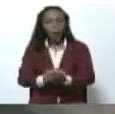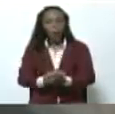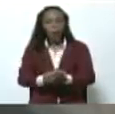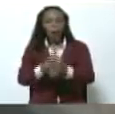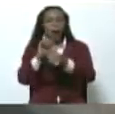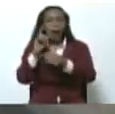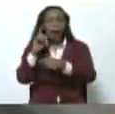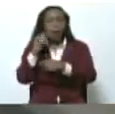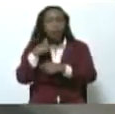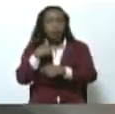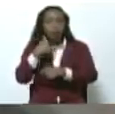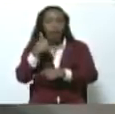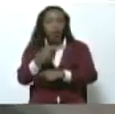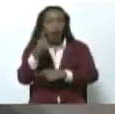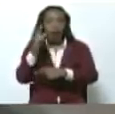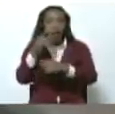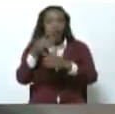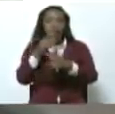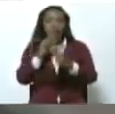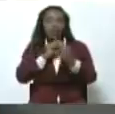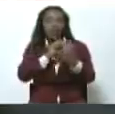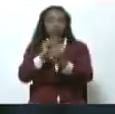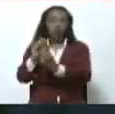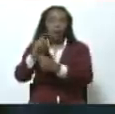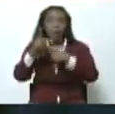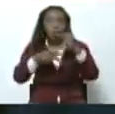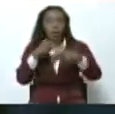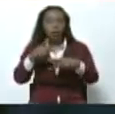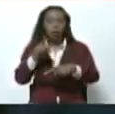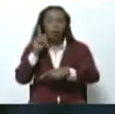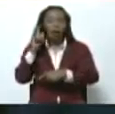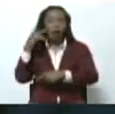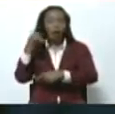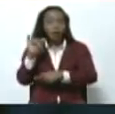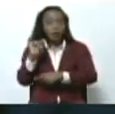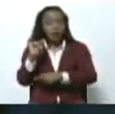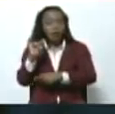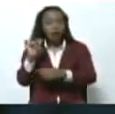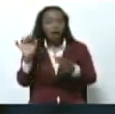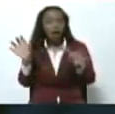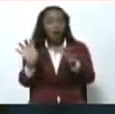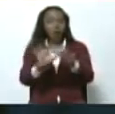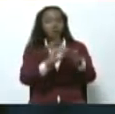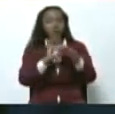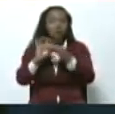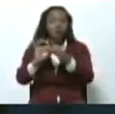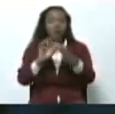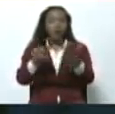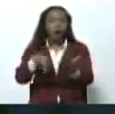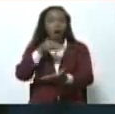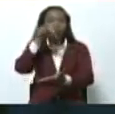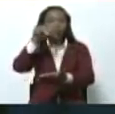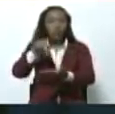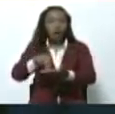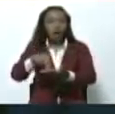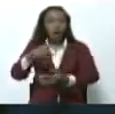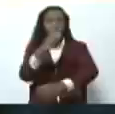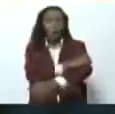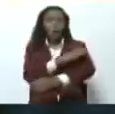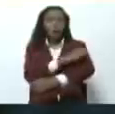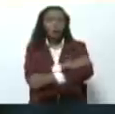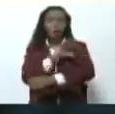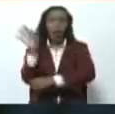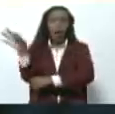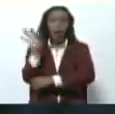es al diálogo político, es a la reunificación nacional. La oposición ha